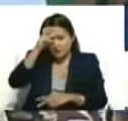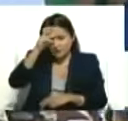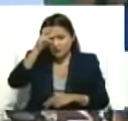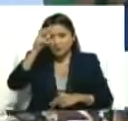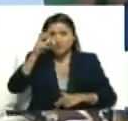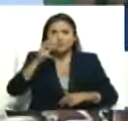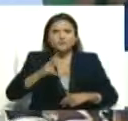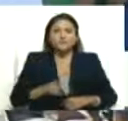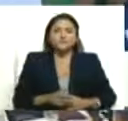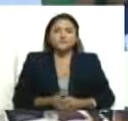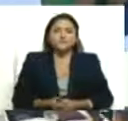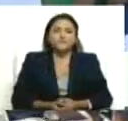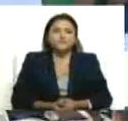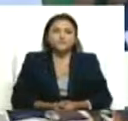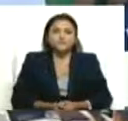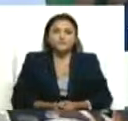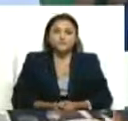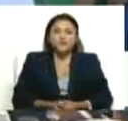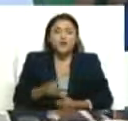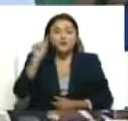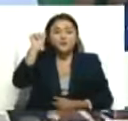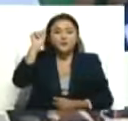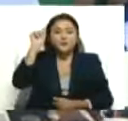en Punto Fijo, perdón, pero bueno, te están pilas, ¿no?